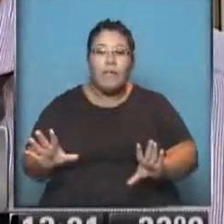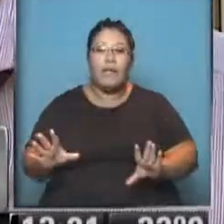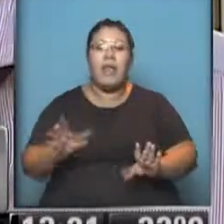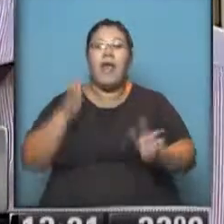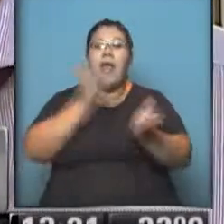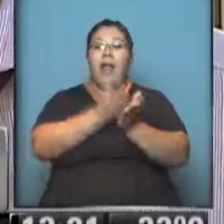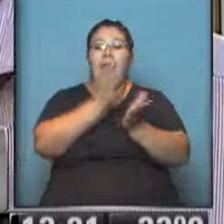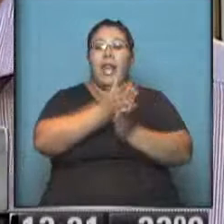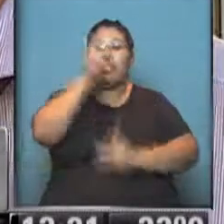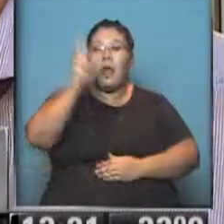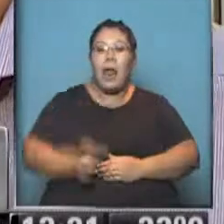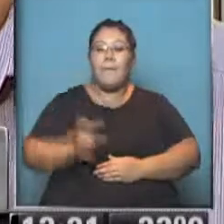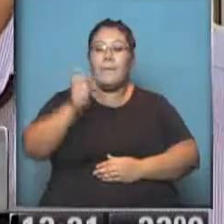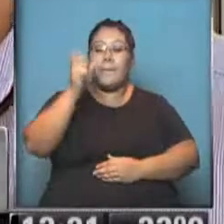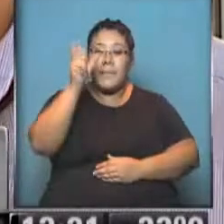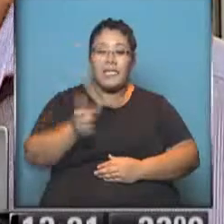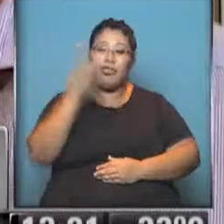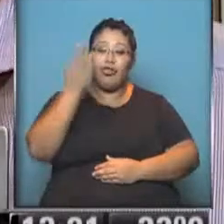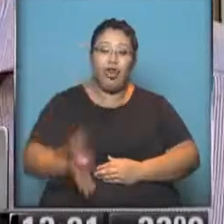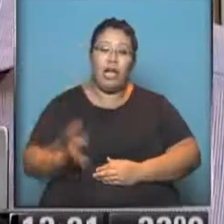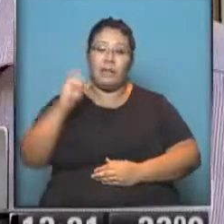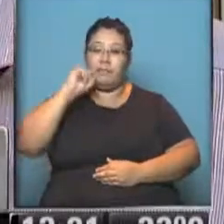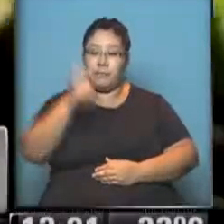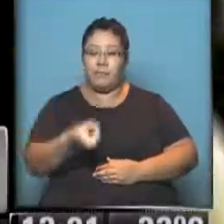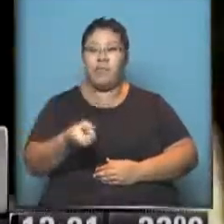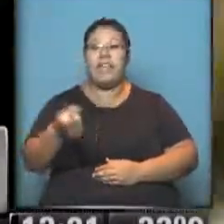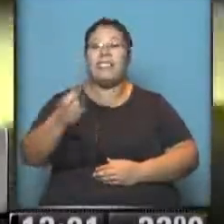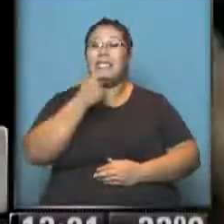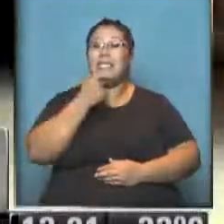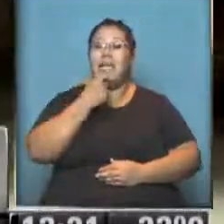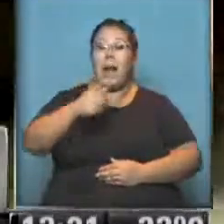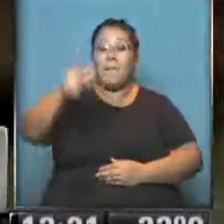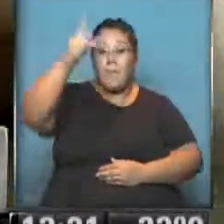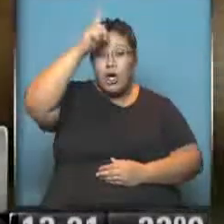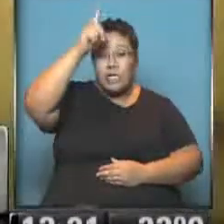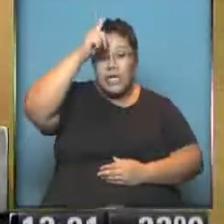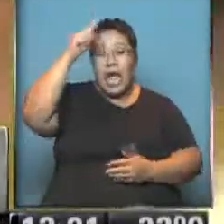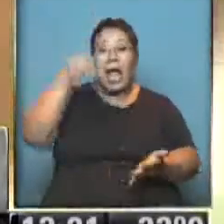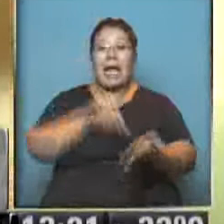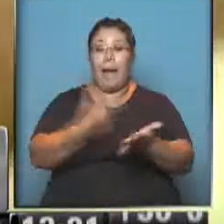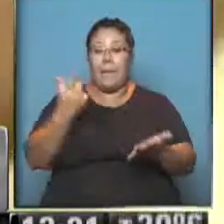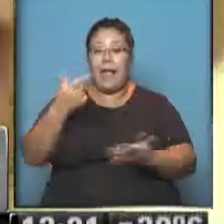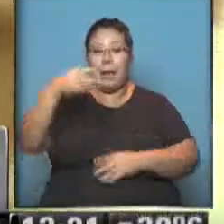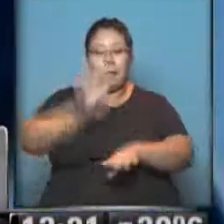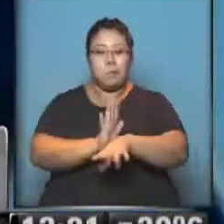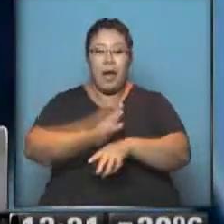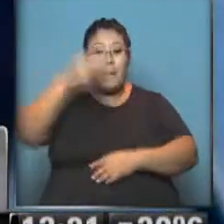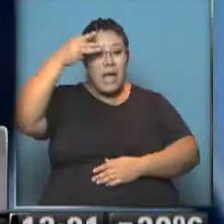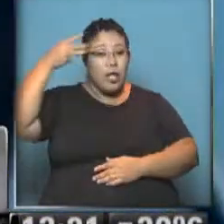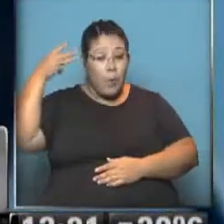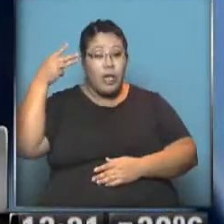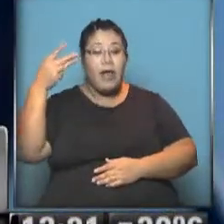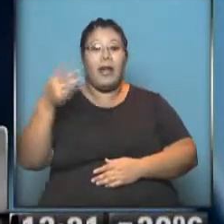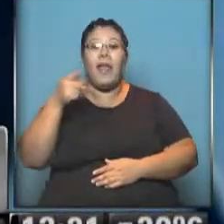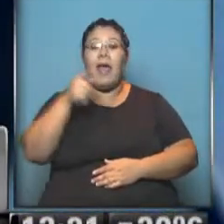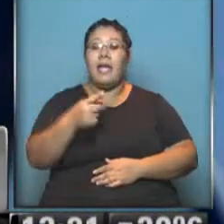derechos humanos. La verdad es que la Policía Metropolitana, novedosa en su carácter de fuerza policial, no merecía